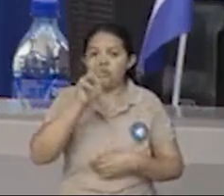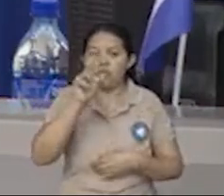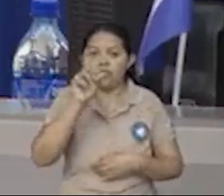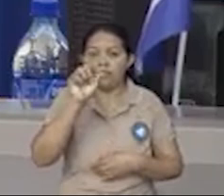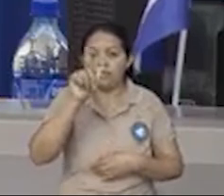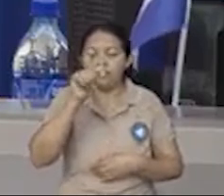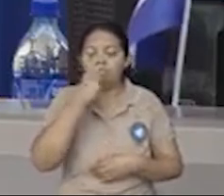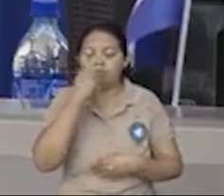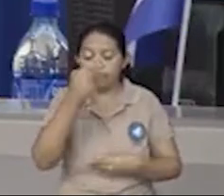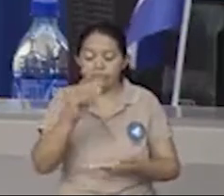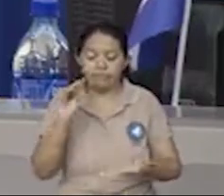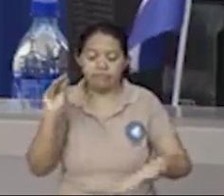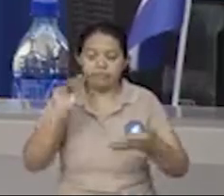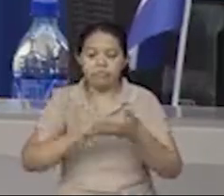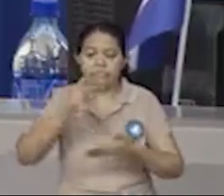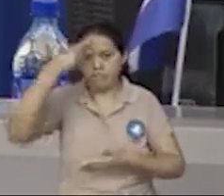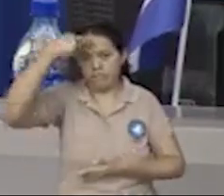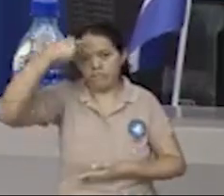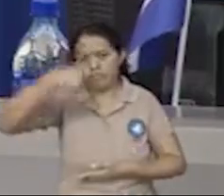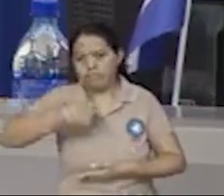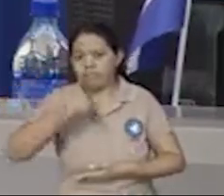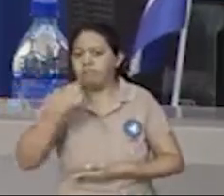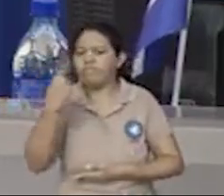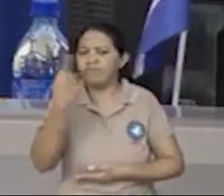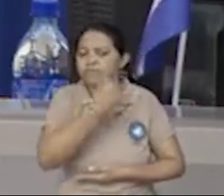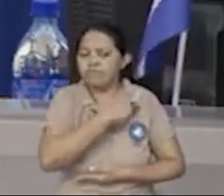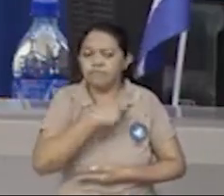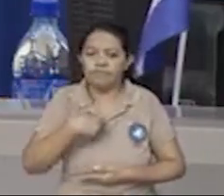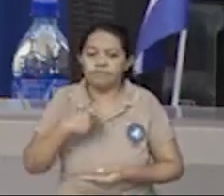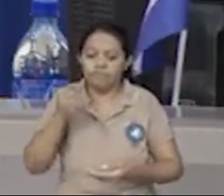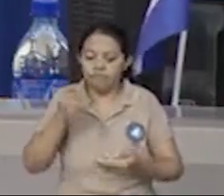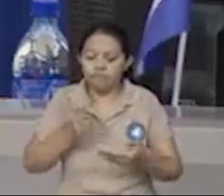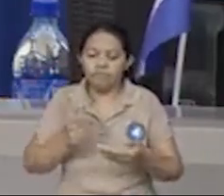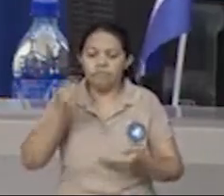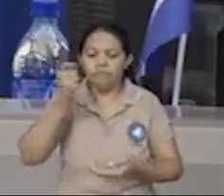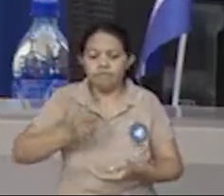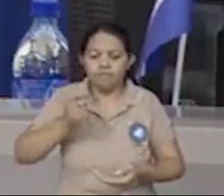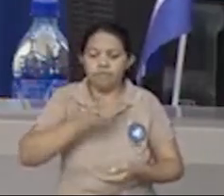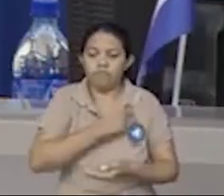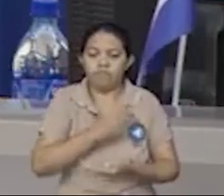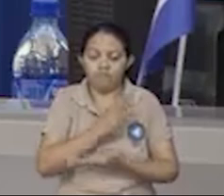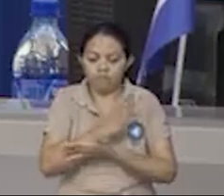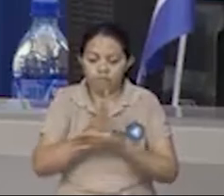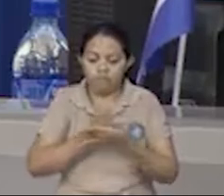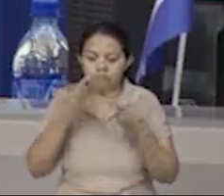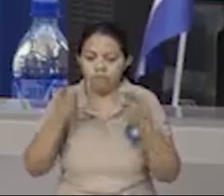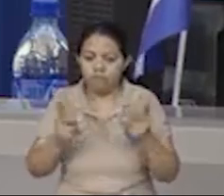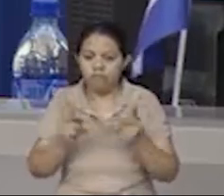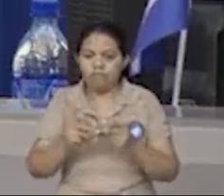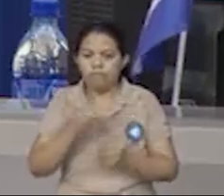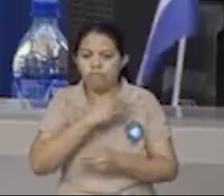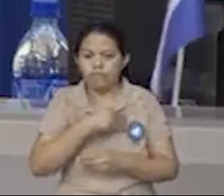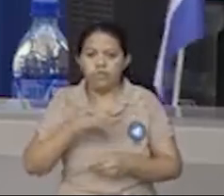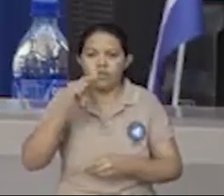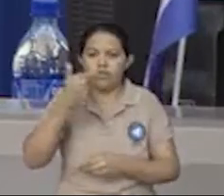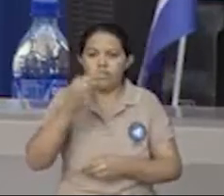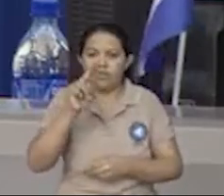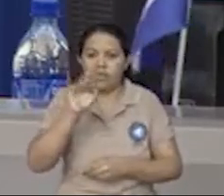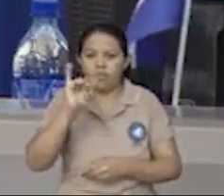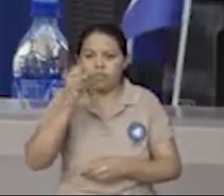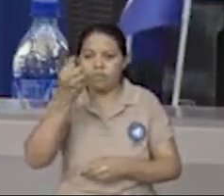Justicia ejerce la representación administrativa, legal e institucional del Poder